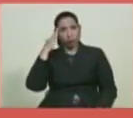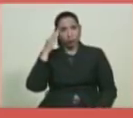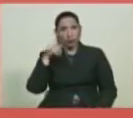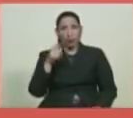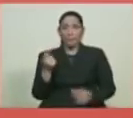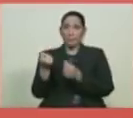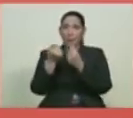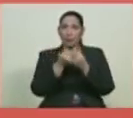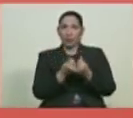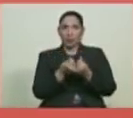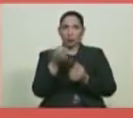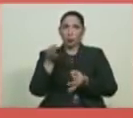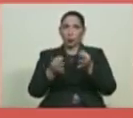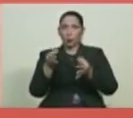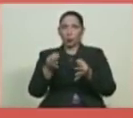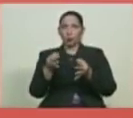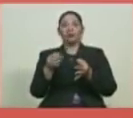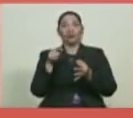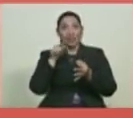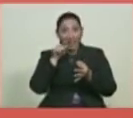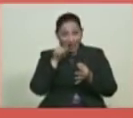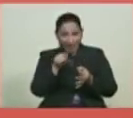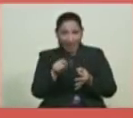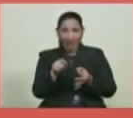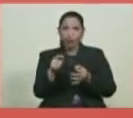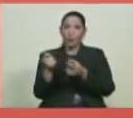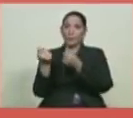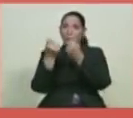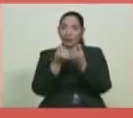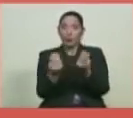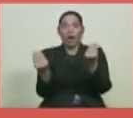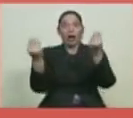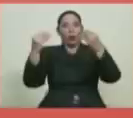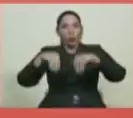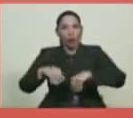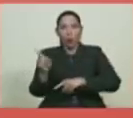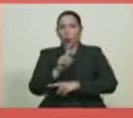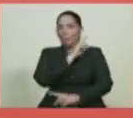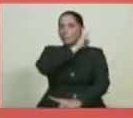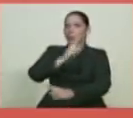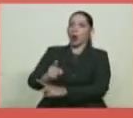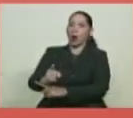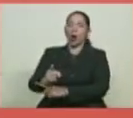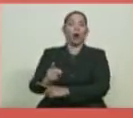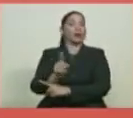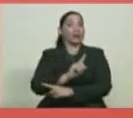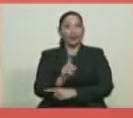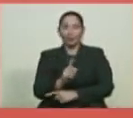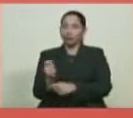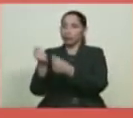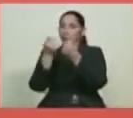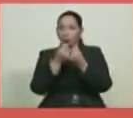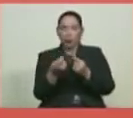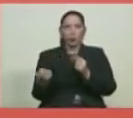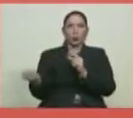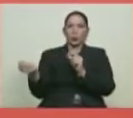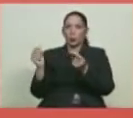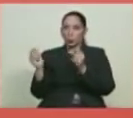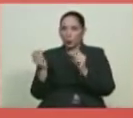justos son precios acordados. No son precios impuestos, son precios discutidos, la estructura de costo. El presidente Maduro